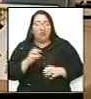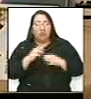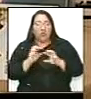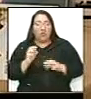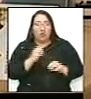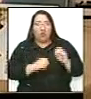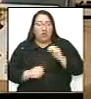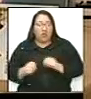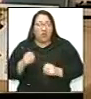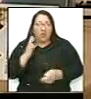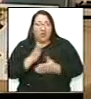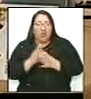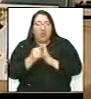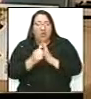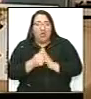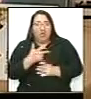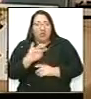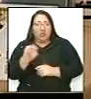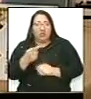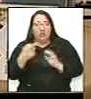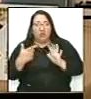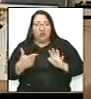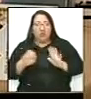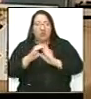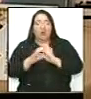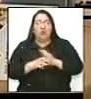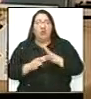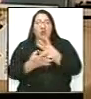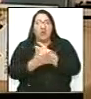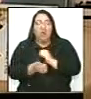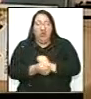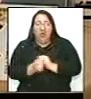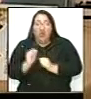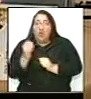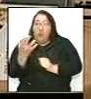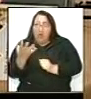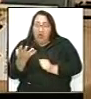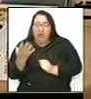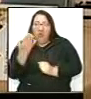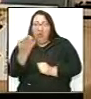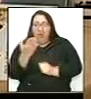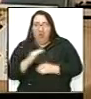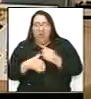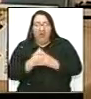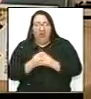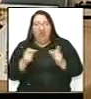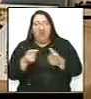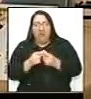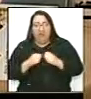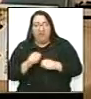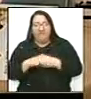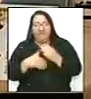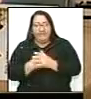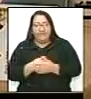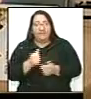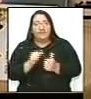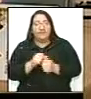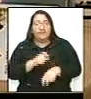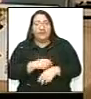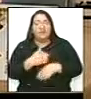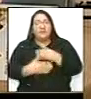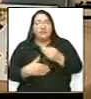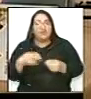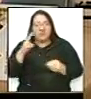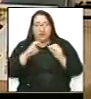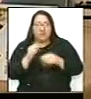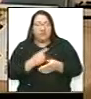criminal tipificado en el artículo 317 del Código Penal. Cuarta, solicitar a la Comisión Permanente el otorgamiento del plazo investigatorio